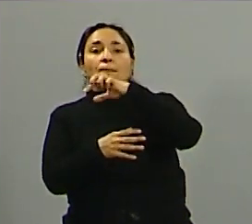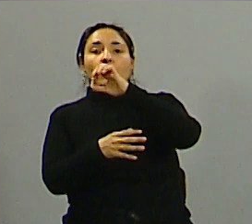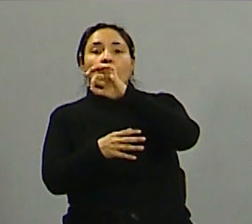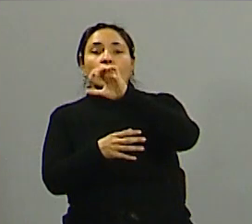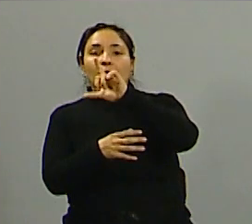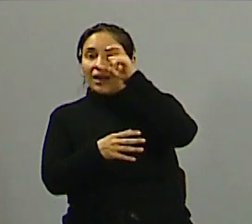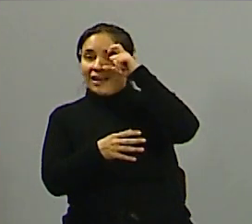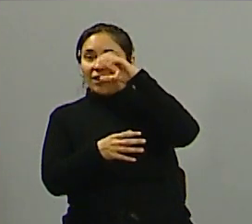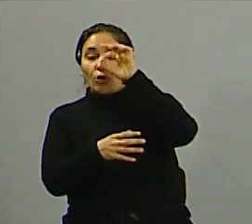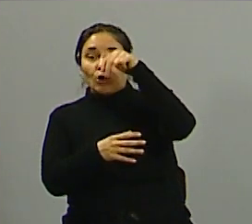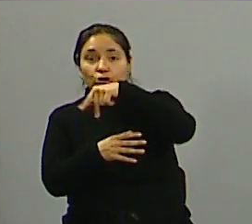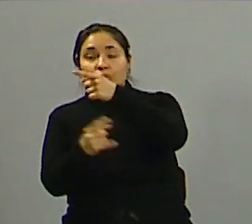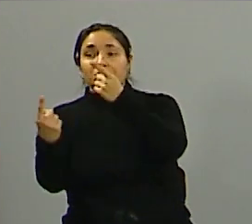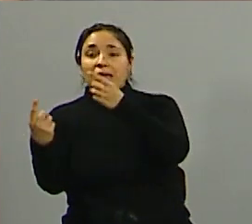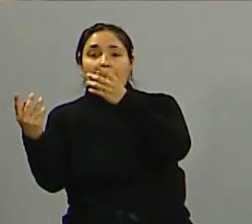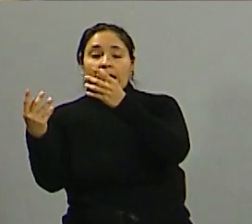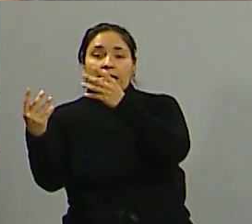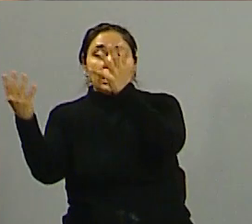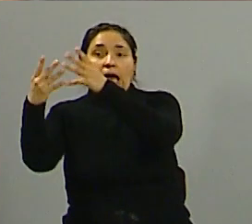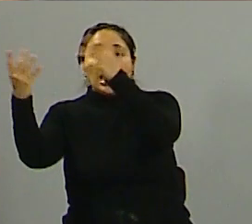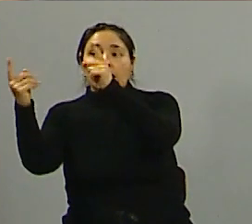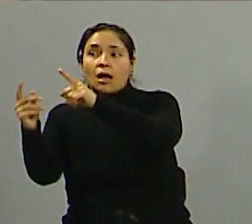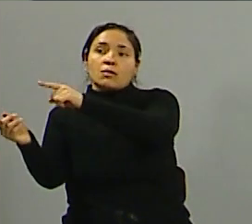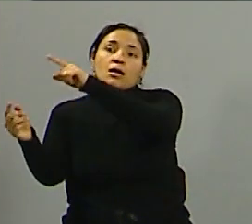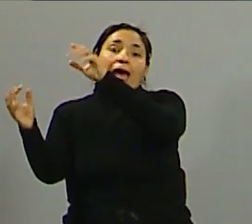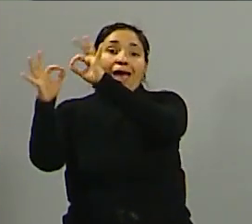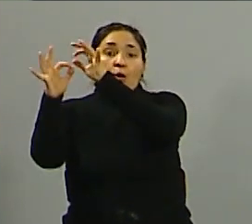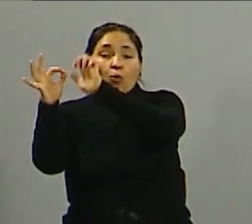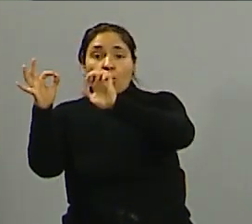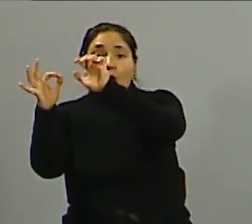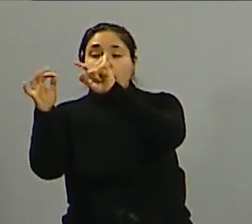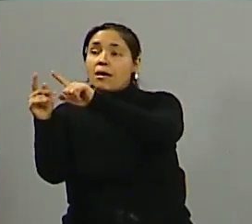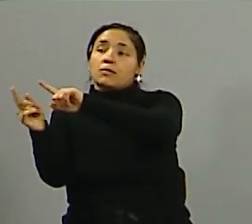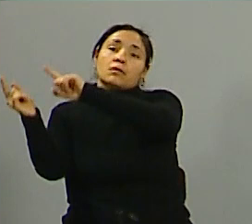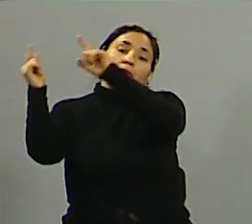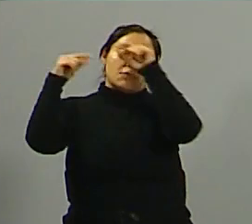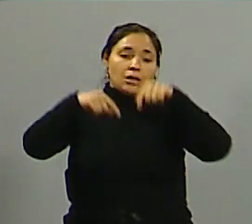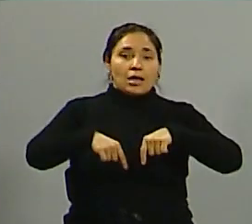América. Que parecían mucho más preparados, obviamente. Absolutamente.